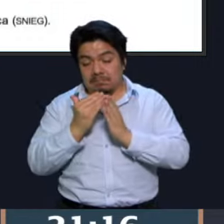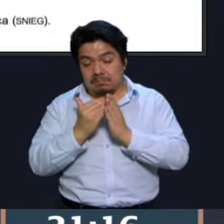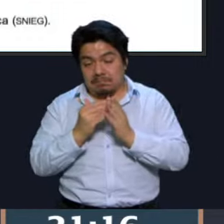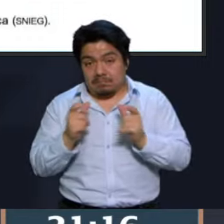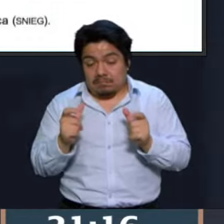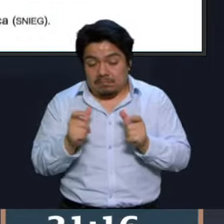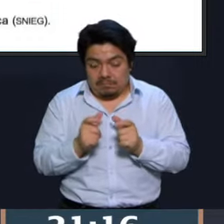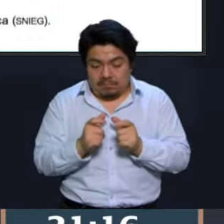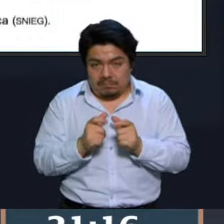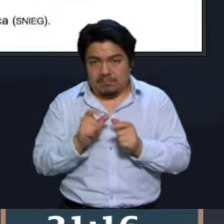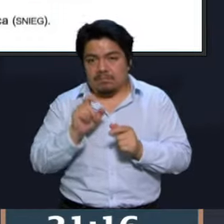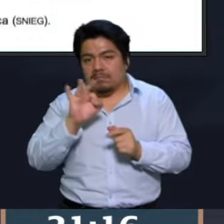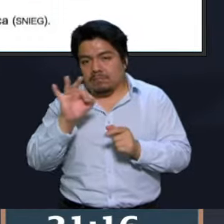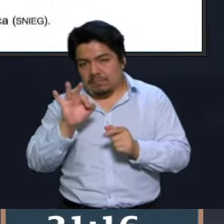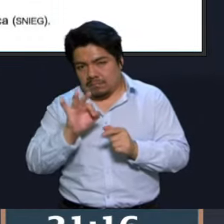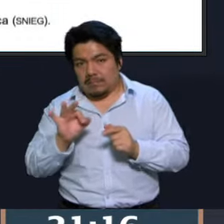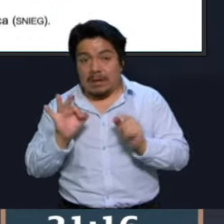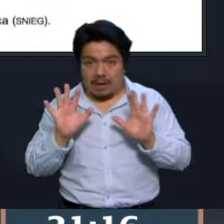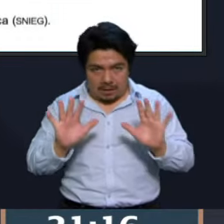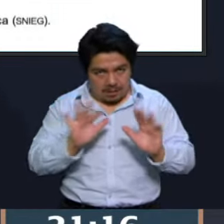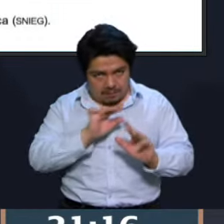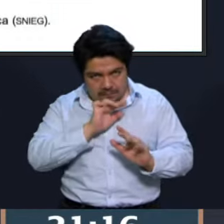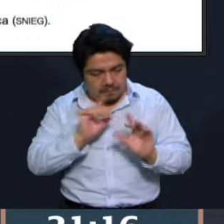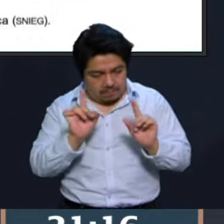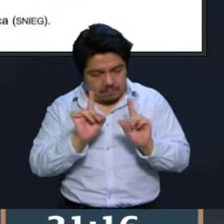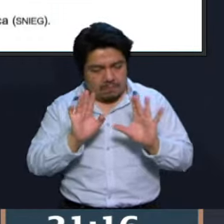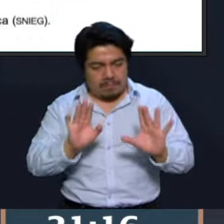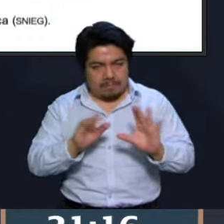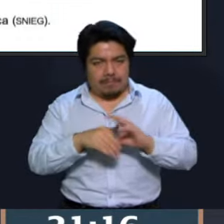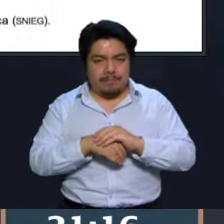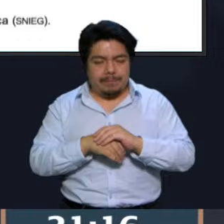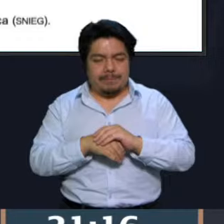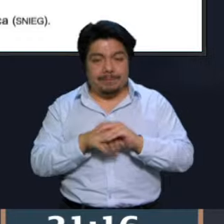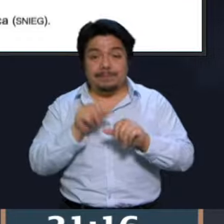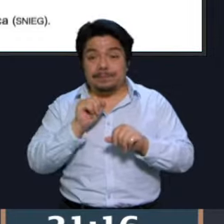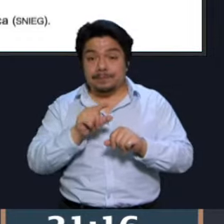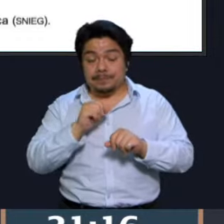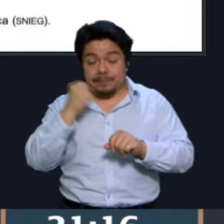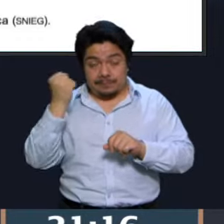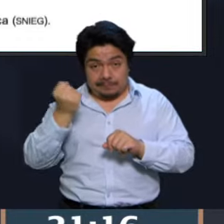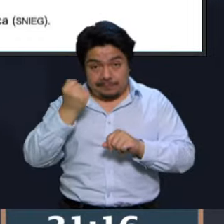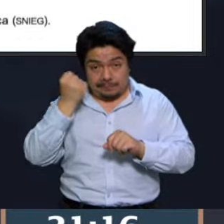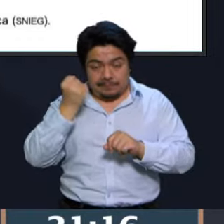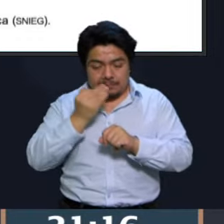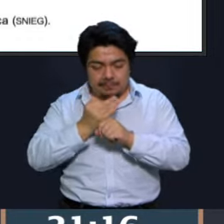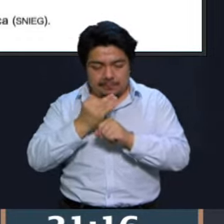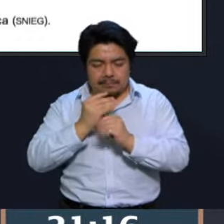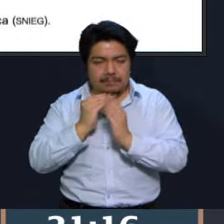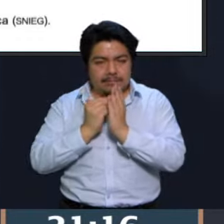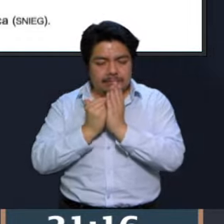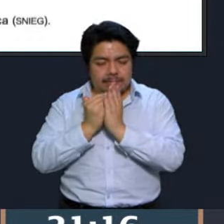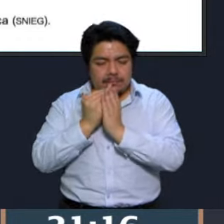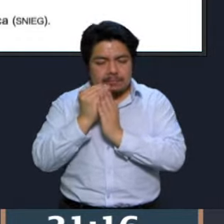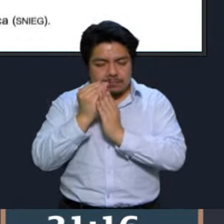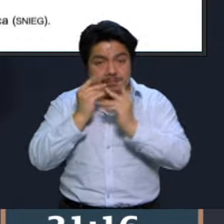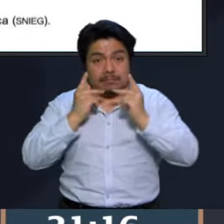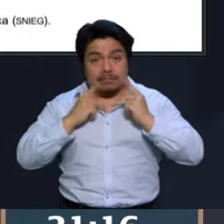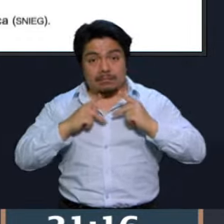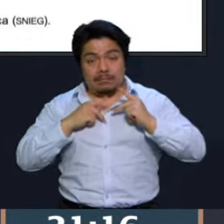términos porcentuales, no se apaniquen a nivel país, ¿no? Pero también la buena suerte es que aumenta el número de la